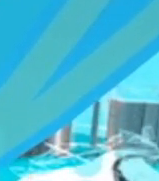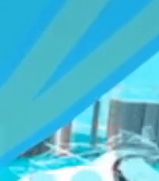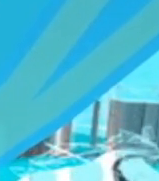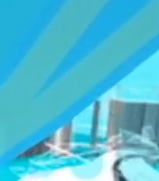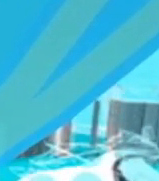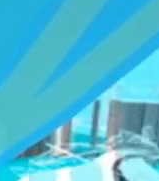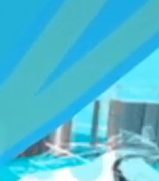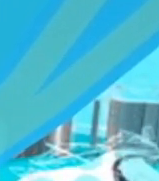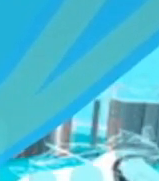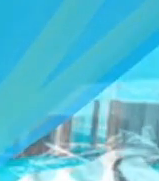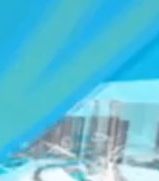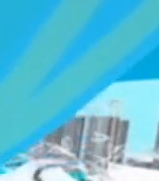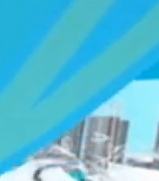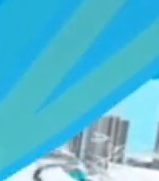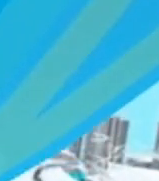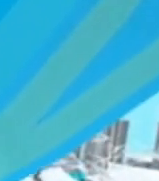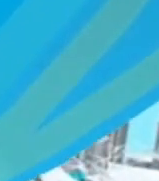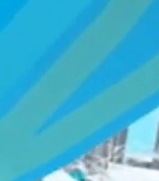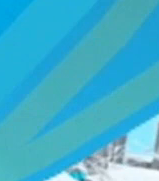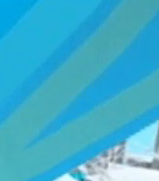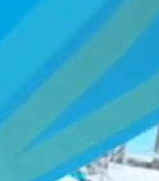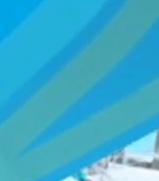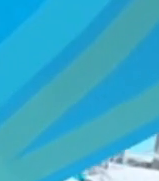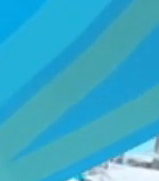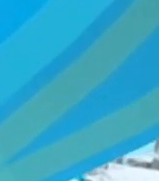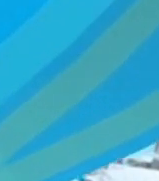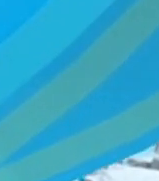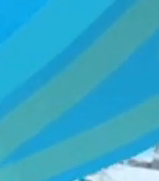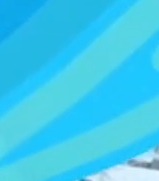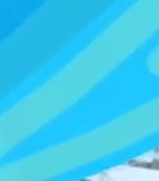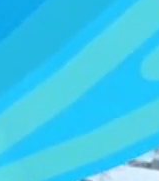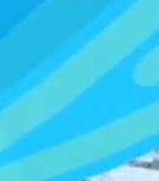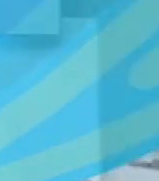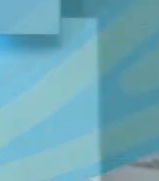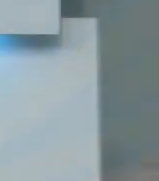Banco Popular presentó El Tipo de Cambio.